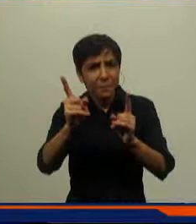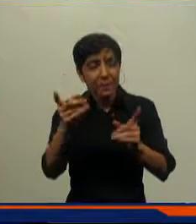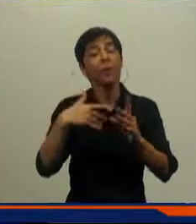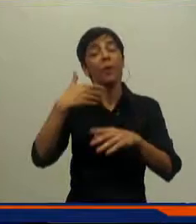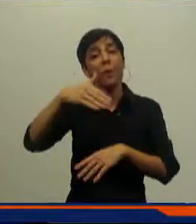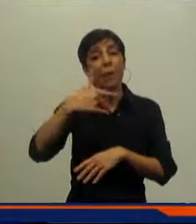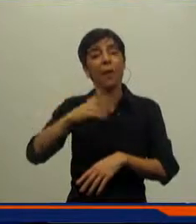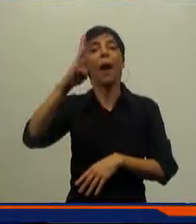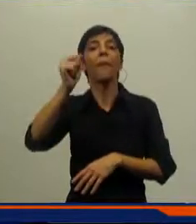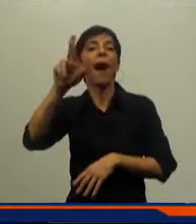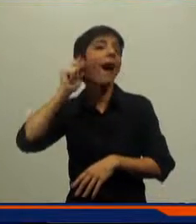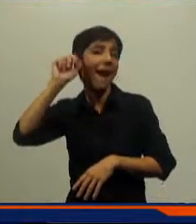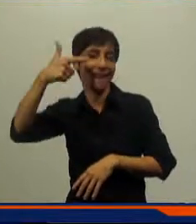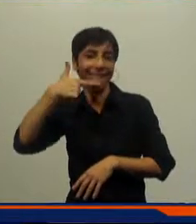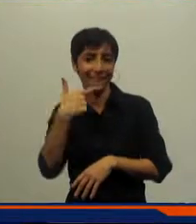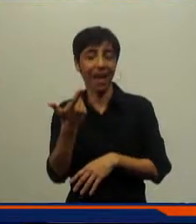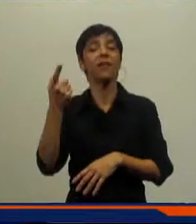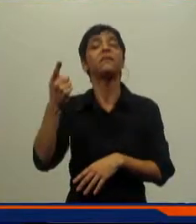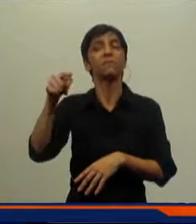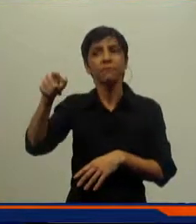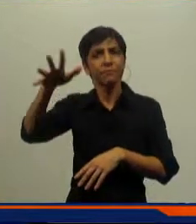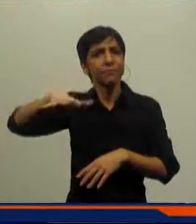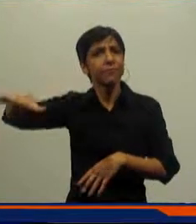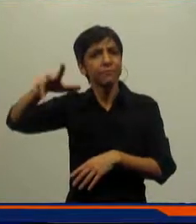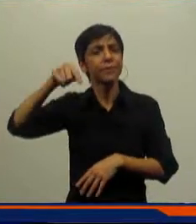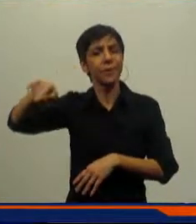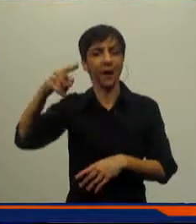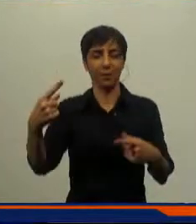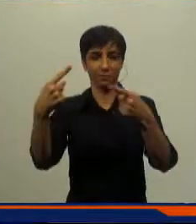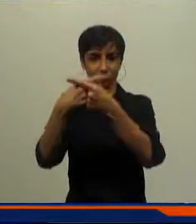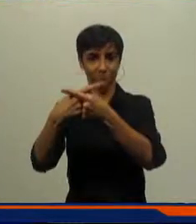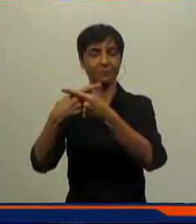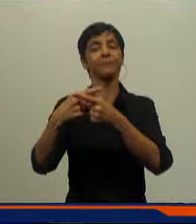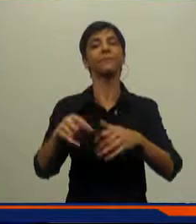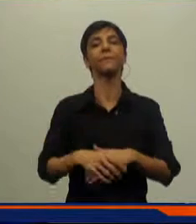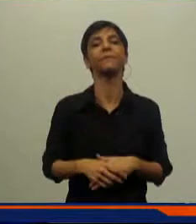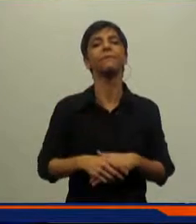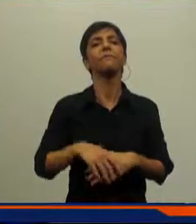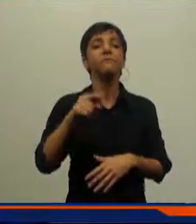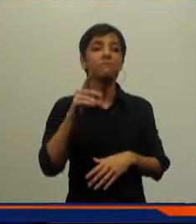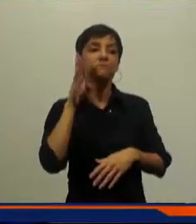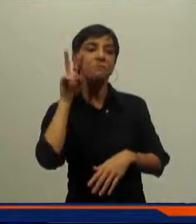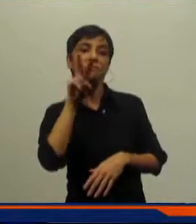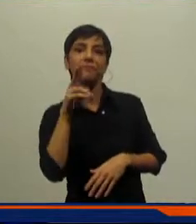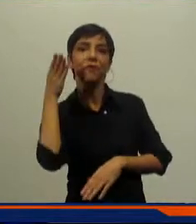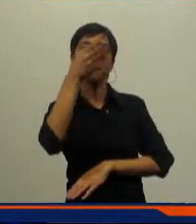ciudad venezolana, el sudamericano de la categoría. Están concentrados en el cenar y nosotros nos acercamos a ver cómo se